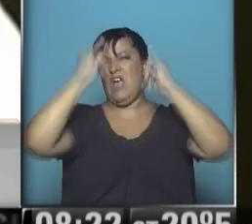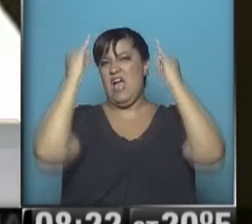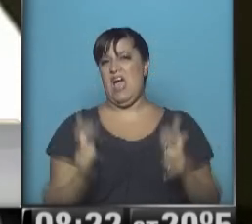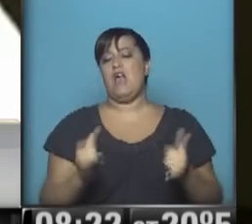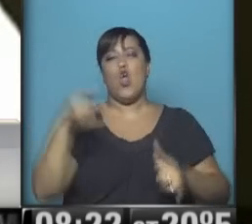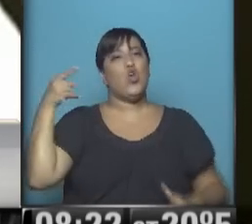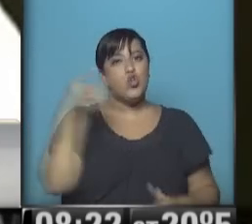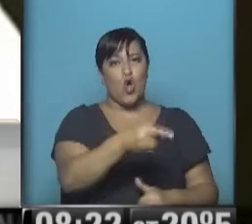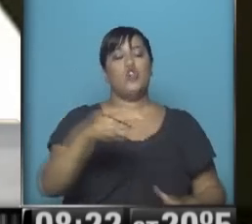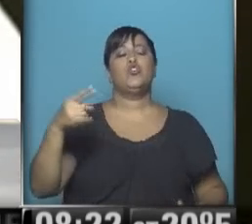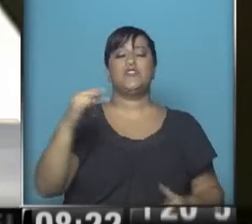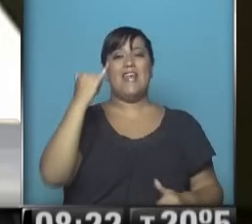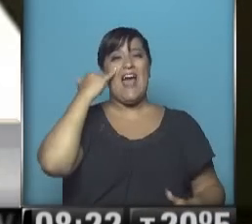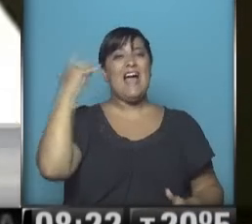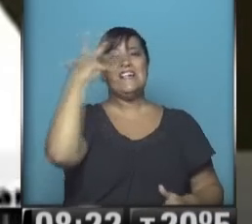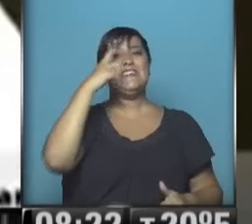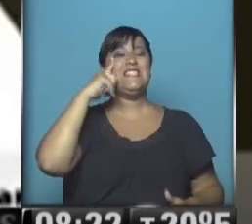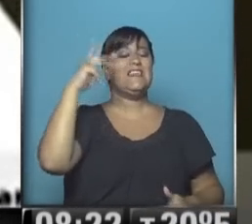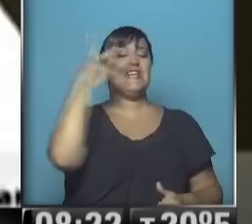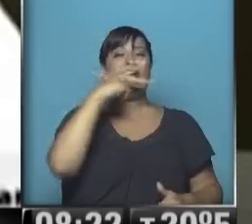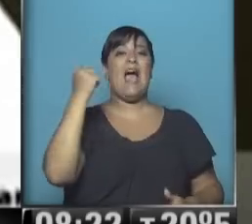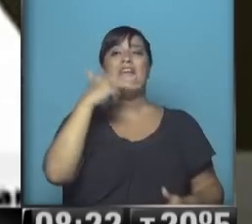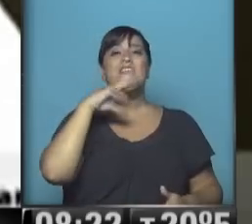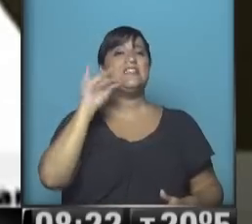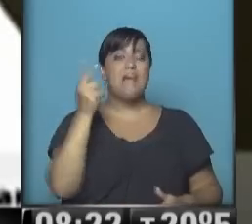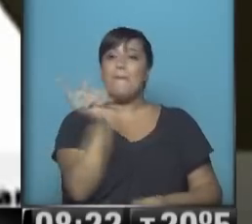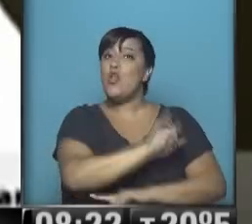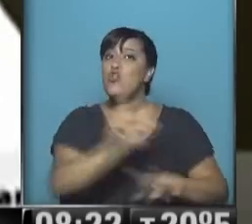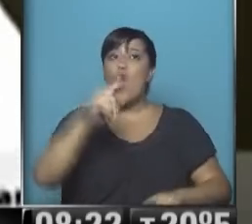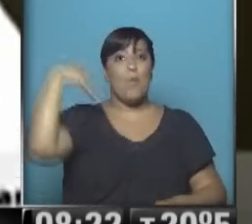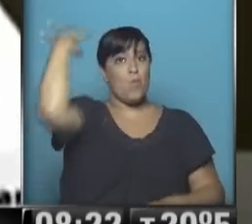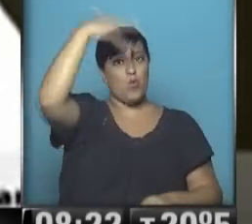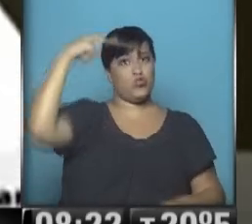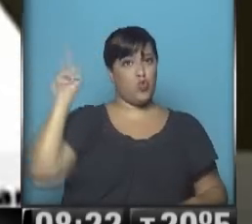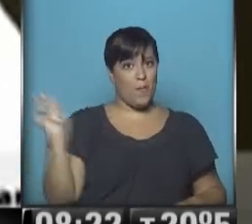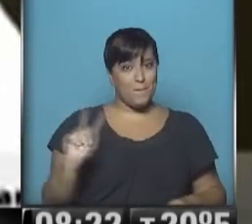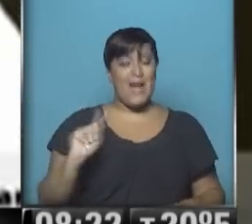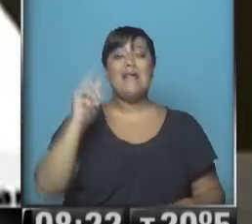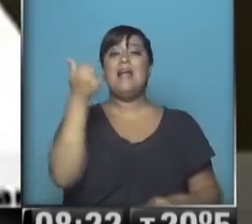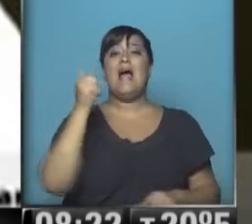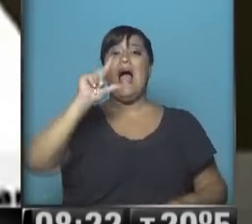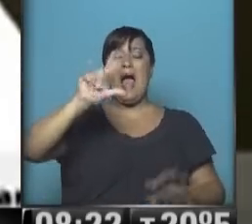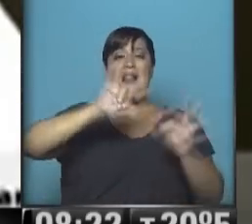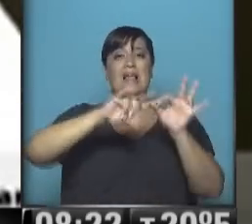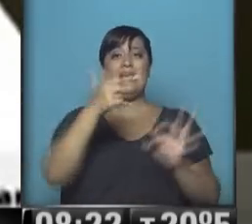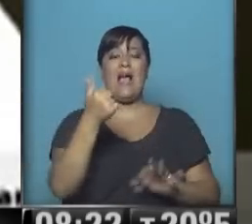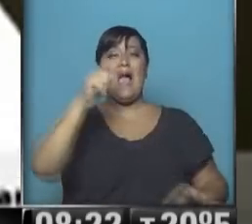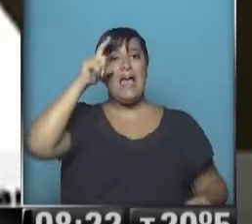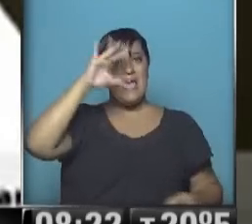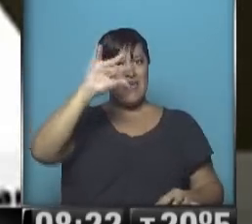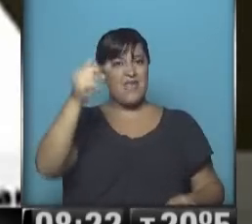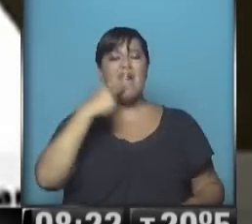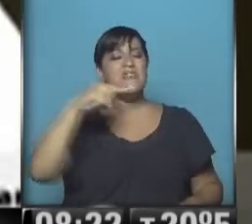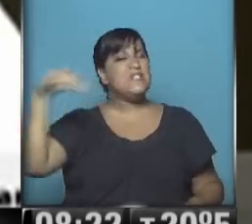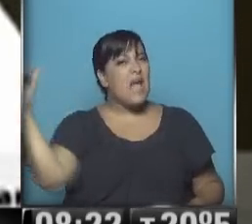yihadismo, pero no a los musulmanes. A propósito del video que estamos compartiendo con ustedes, Al Qaeda dirigió el atentado a París, amenaza con más